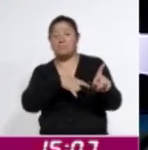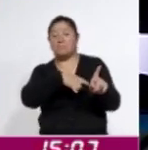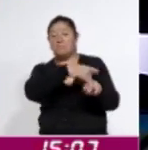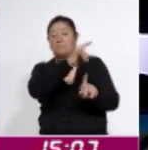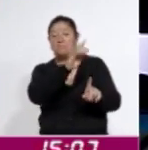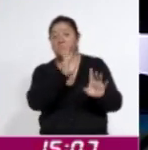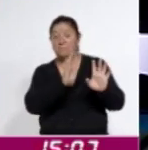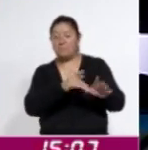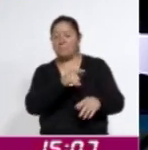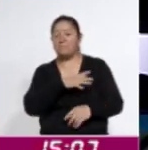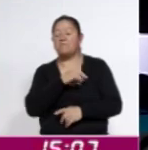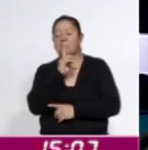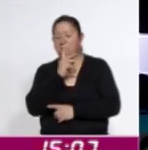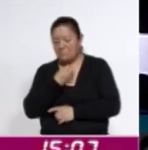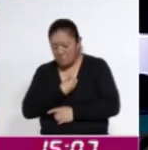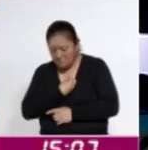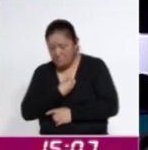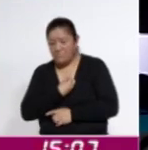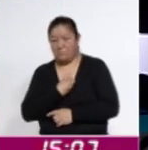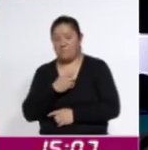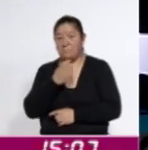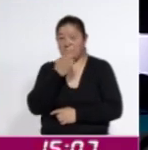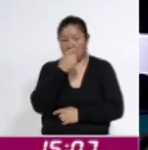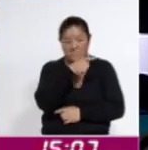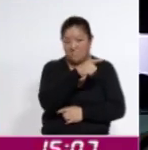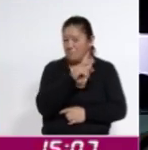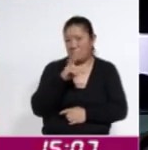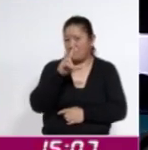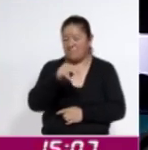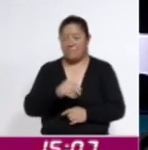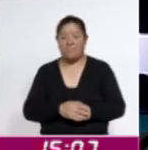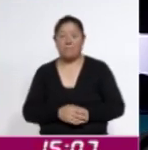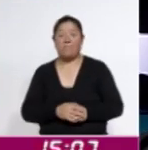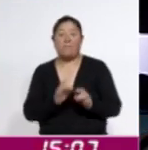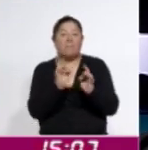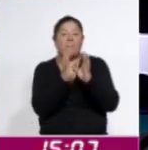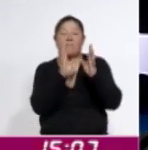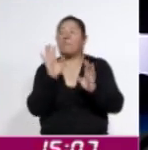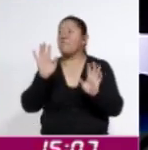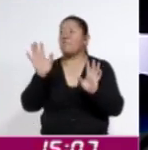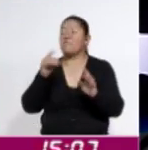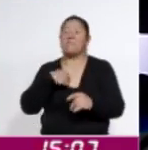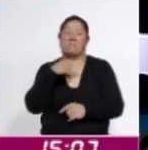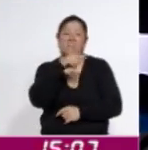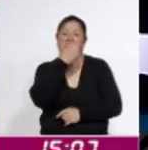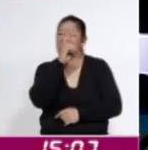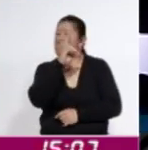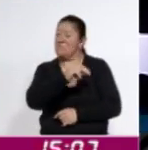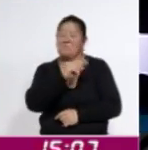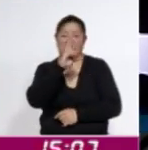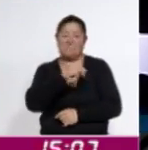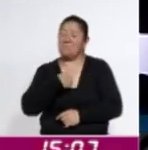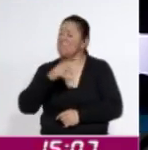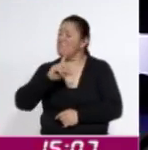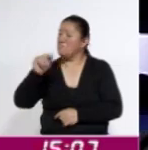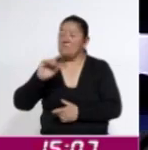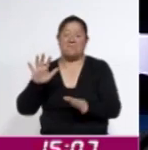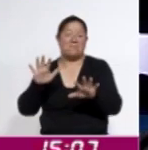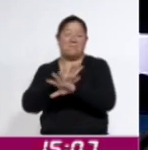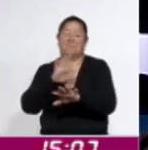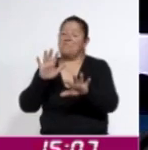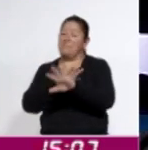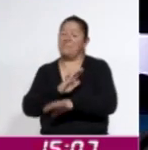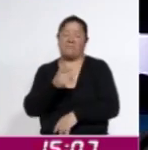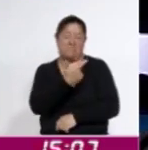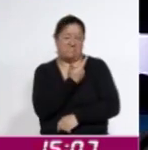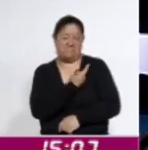vuelven callados, ya no quieren ir a la escuela. De momento le piden que lo cambie usted de escuela, que ya no quiere ir, que ya no le gustó el maestro, que ya no le gusta